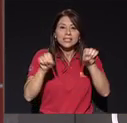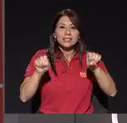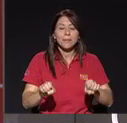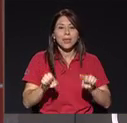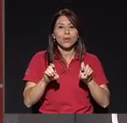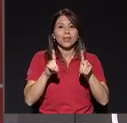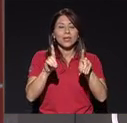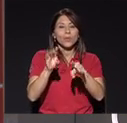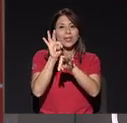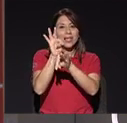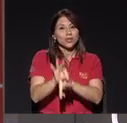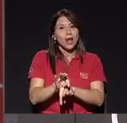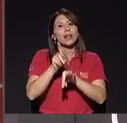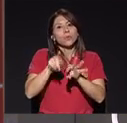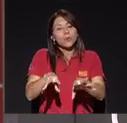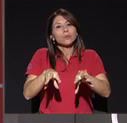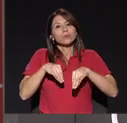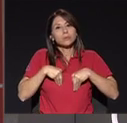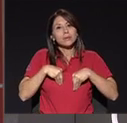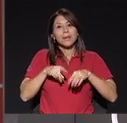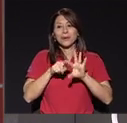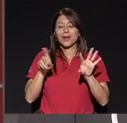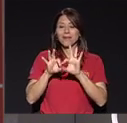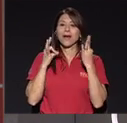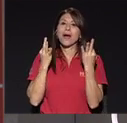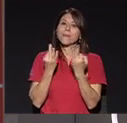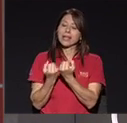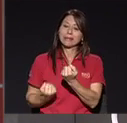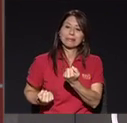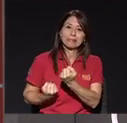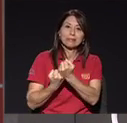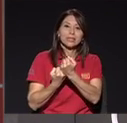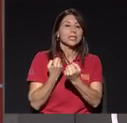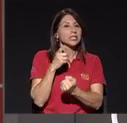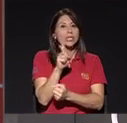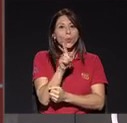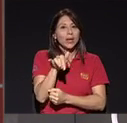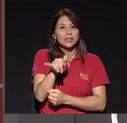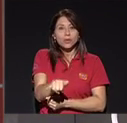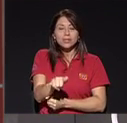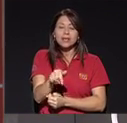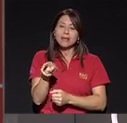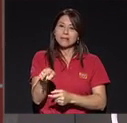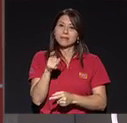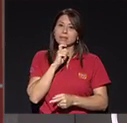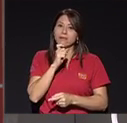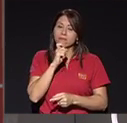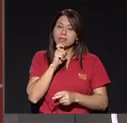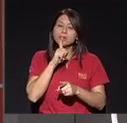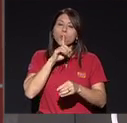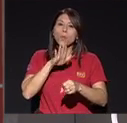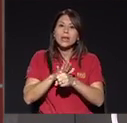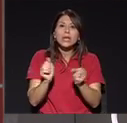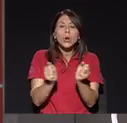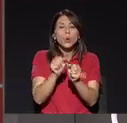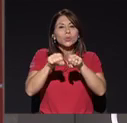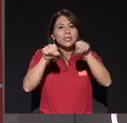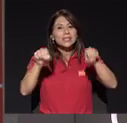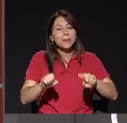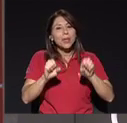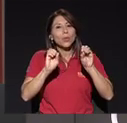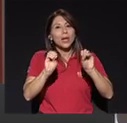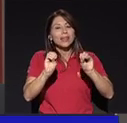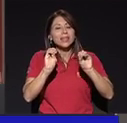por el apoyo familiar que recibió, le habría sido sumamente difícil cumplir con un sistema educativo